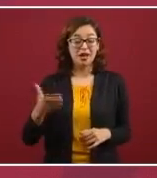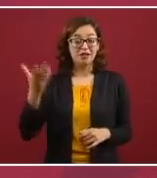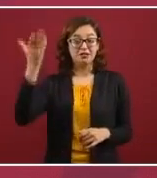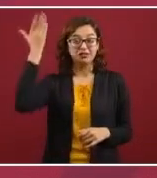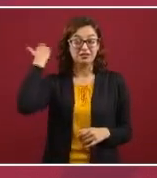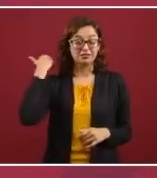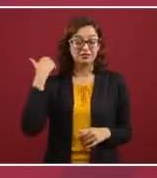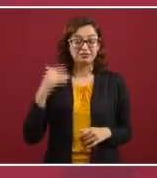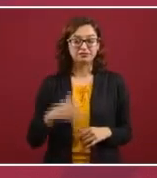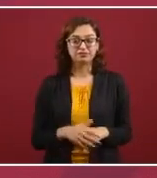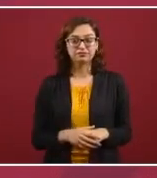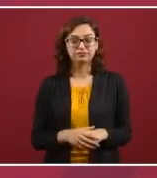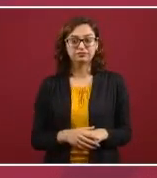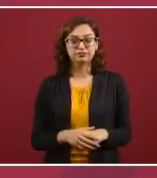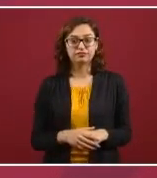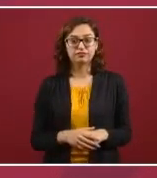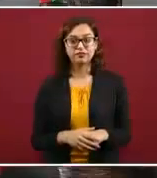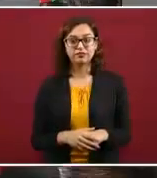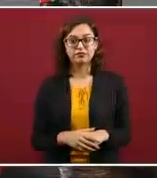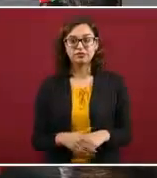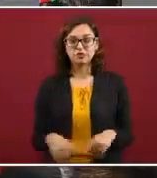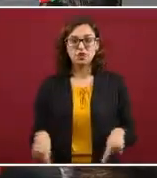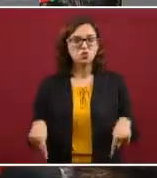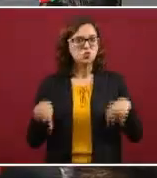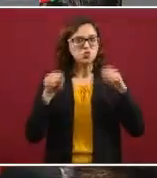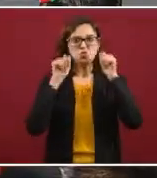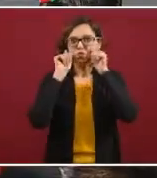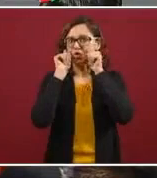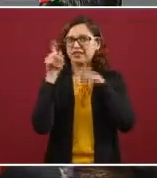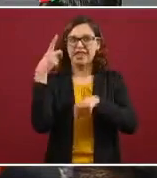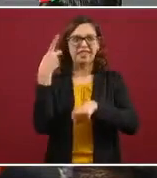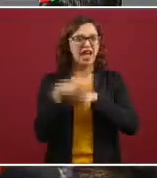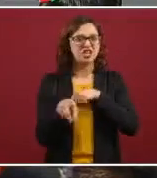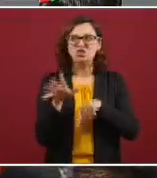aunque hubiesen, decían, daños colaterales.